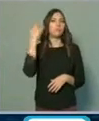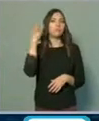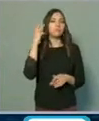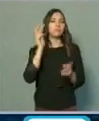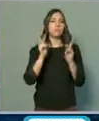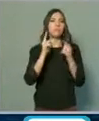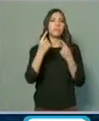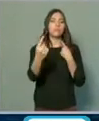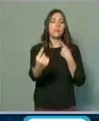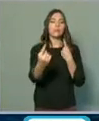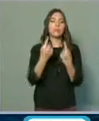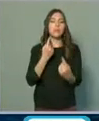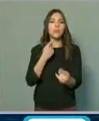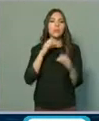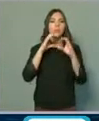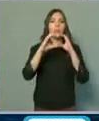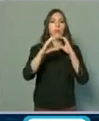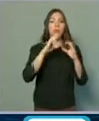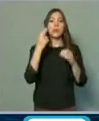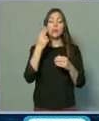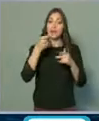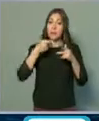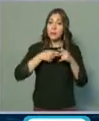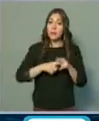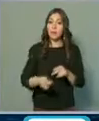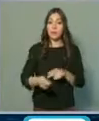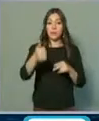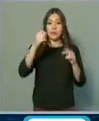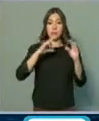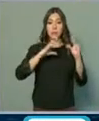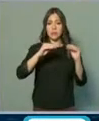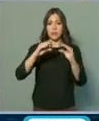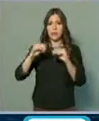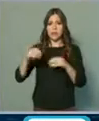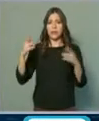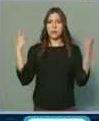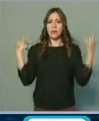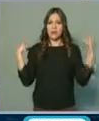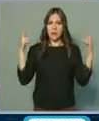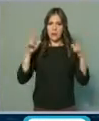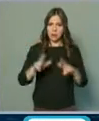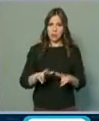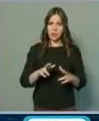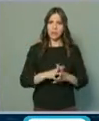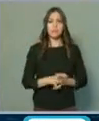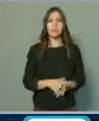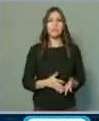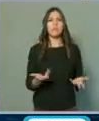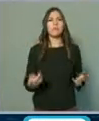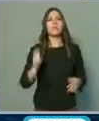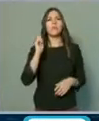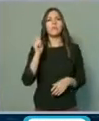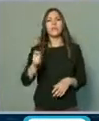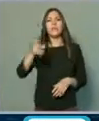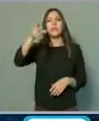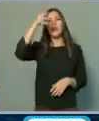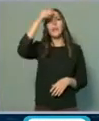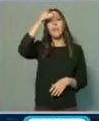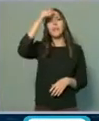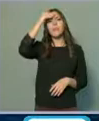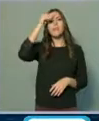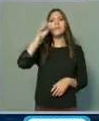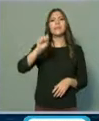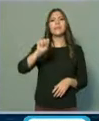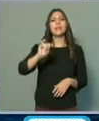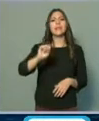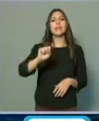otro, ¿no? Y eso lo tiene que empezar el maestro, sí ser autoritario con eso. Ahora, ¿qué es el aprendizaje sistémico? Que se